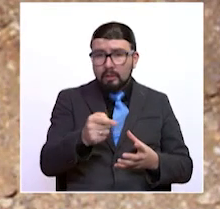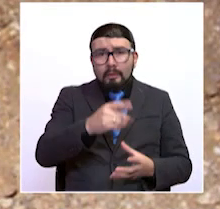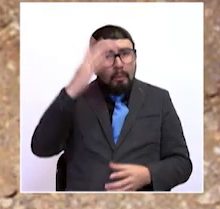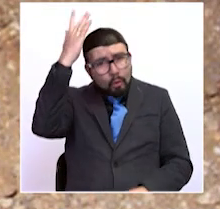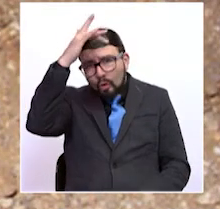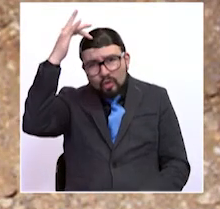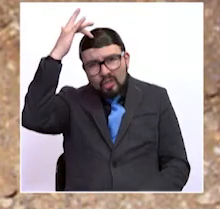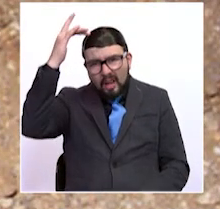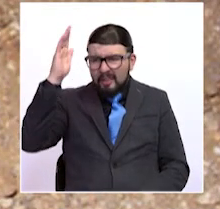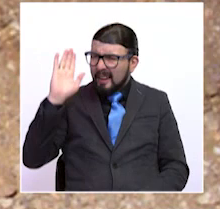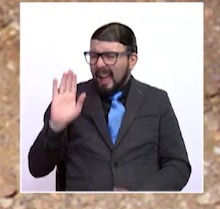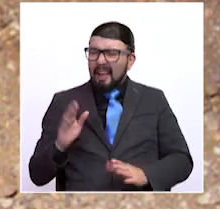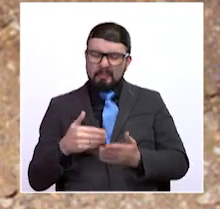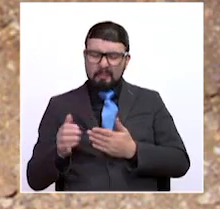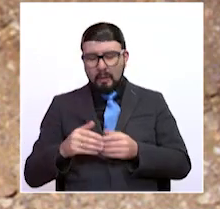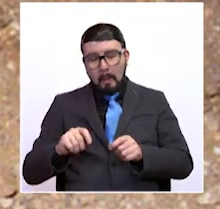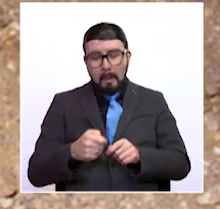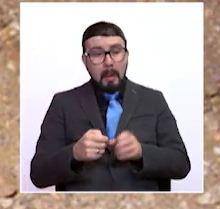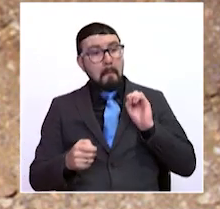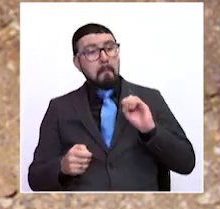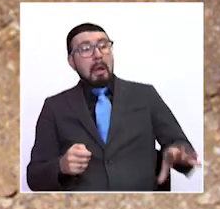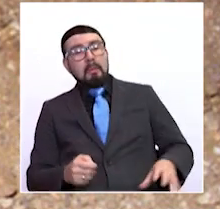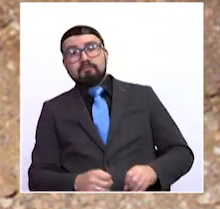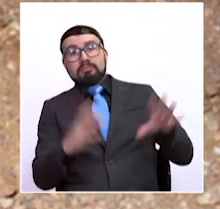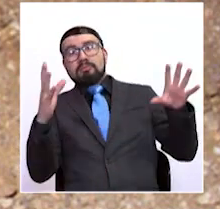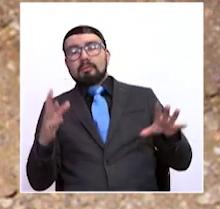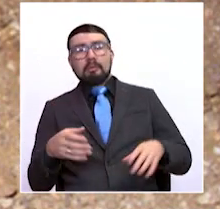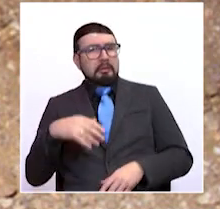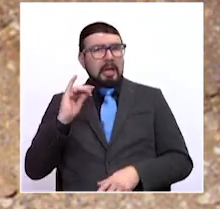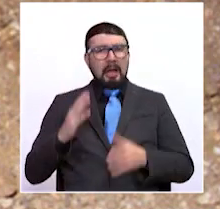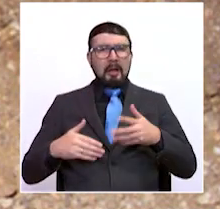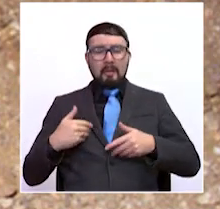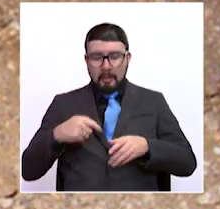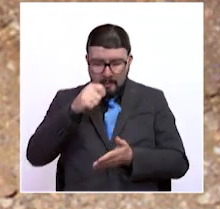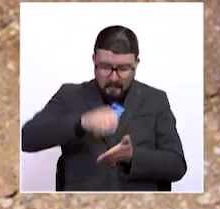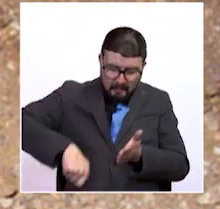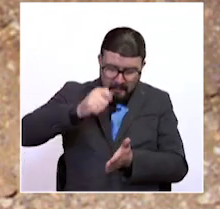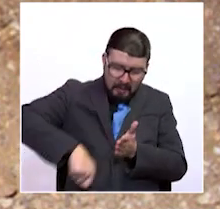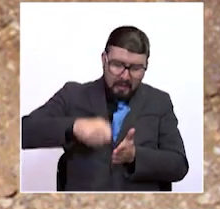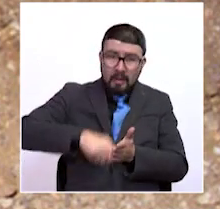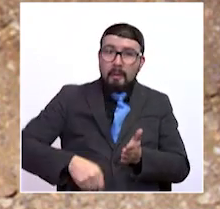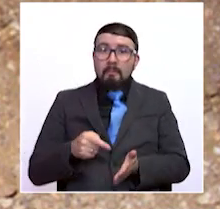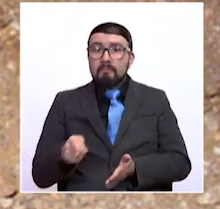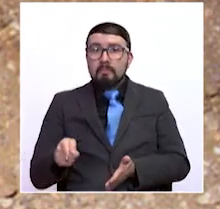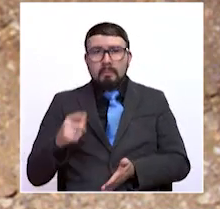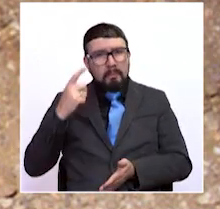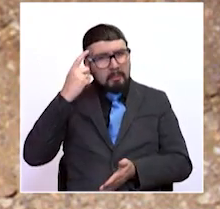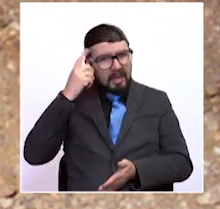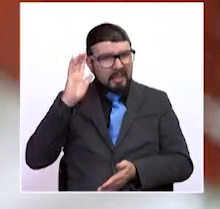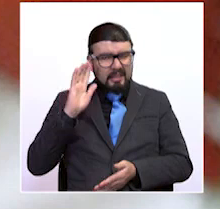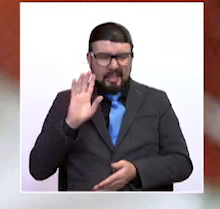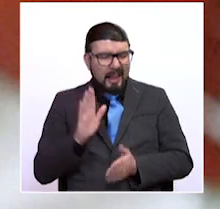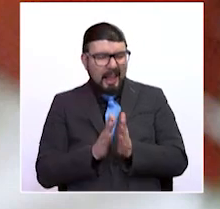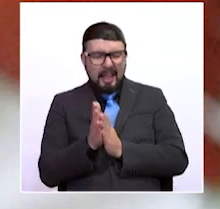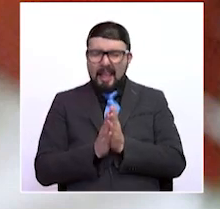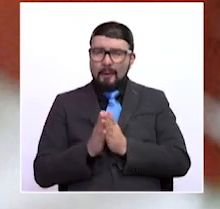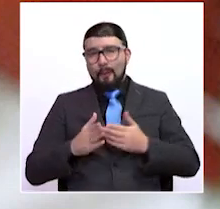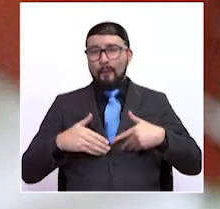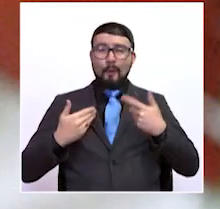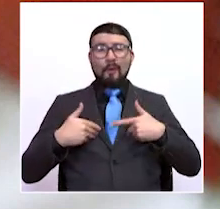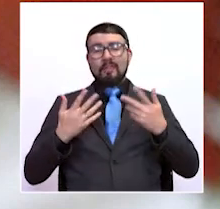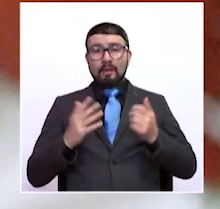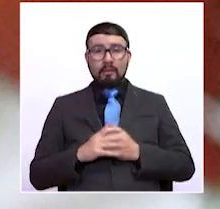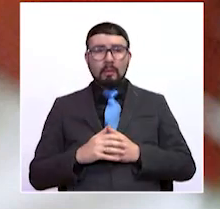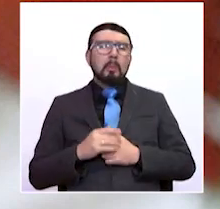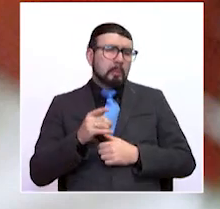niños creen que van y queman una papeleta, van y queman un tote y ellos piensan que eso es una dicha. Y en verdad